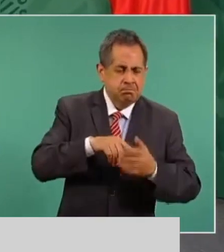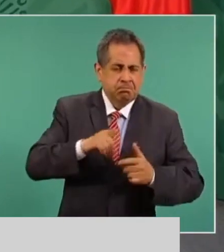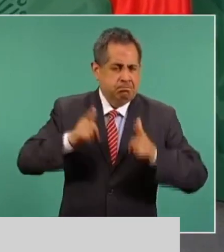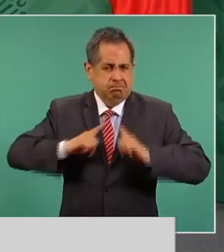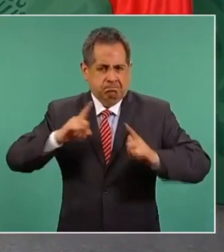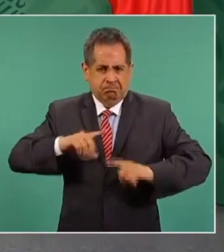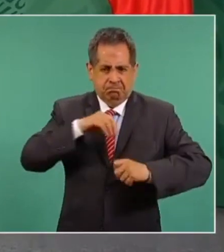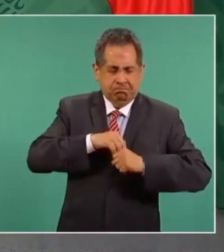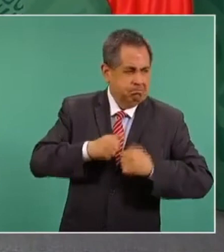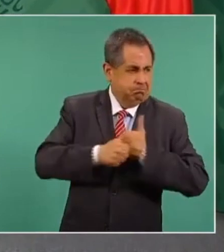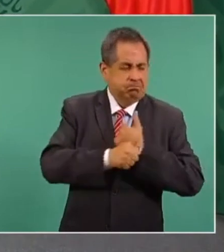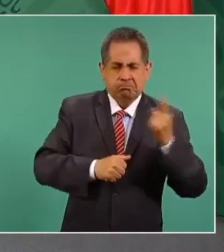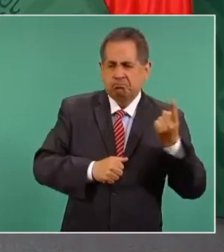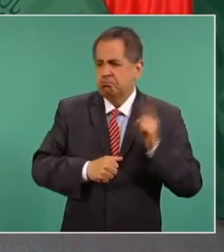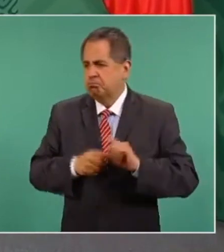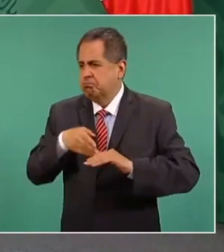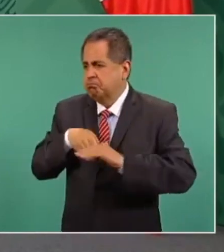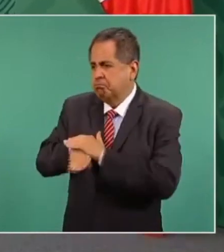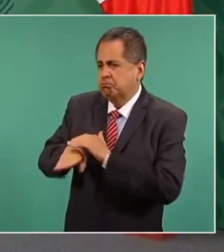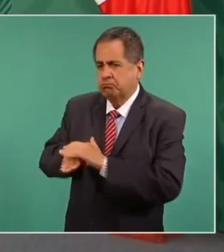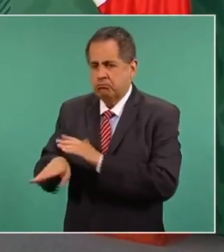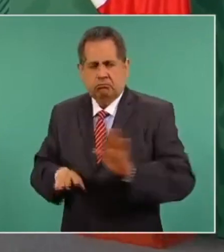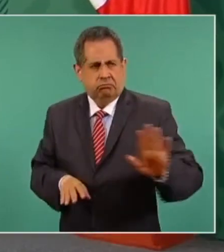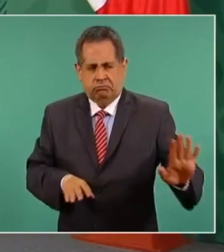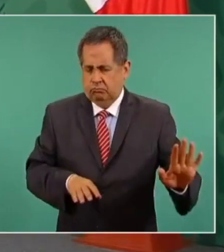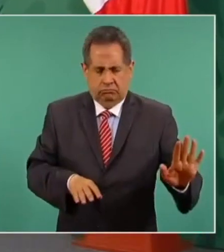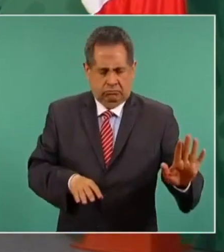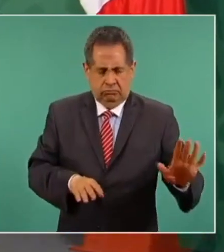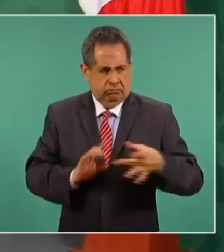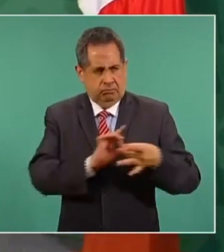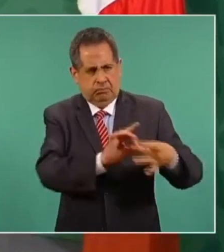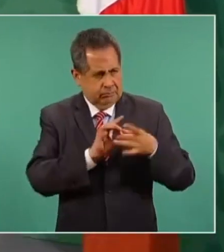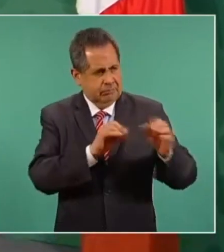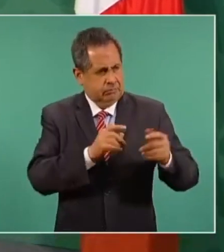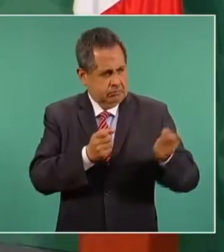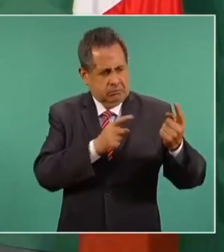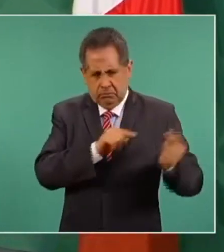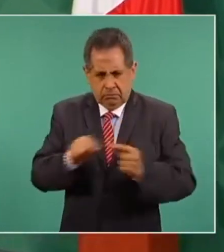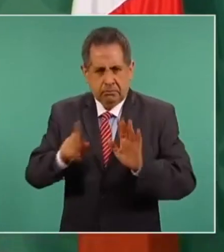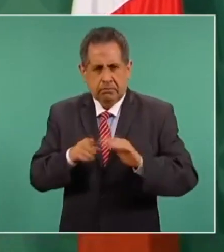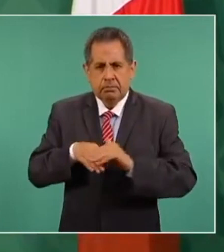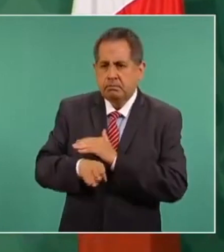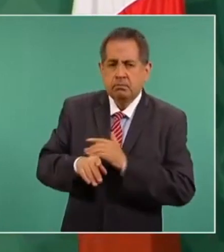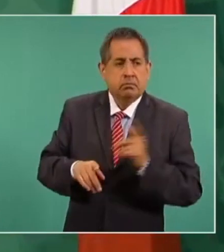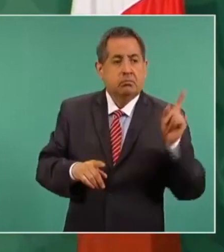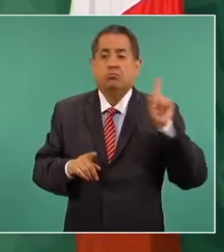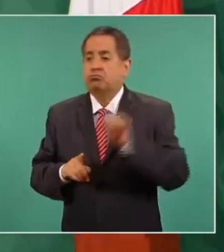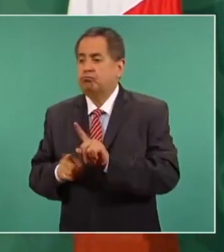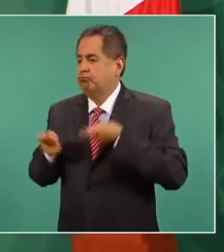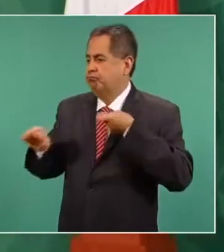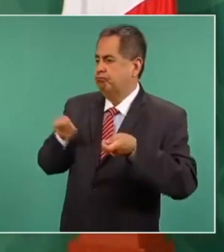millones de inmigrantes indocumentados que hay en los Estados Unidos. Lo decíamos, día histórico en la Unión Americana y, por supuesto, en lo que